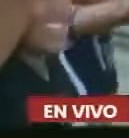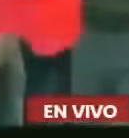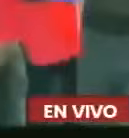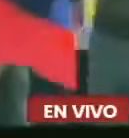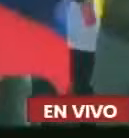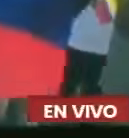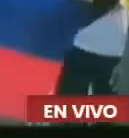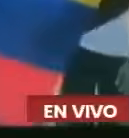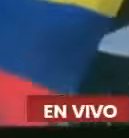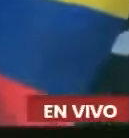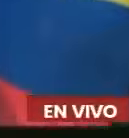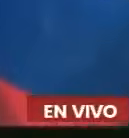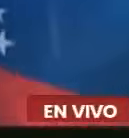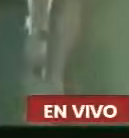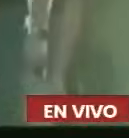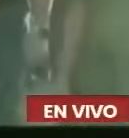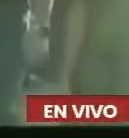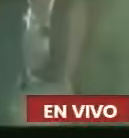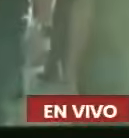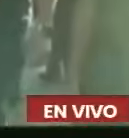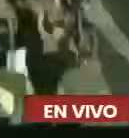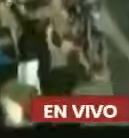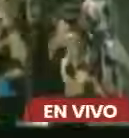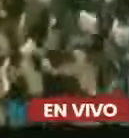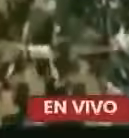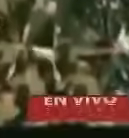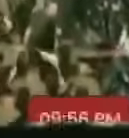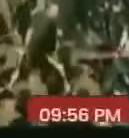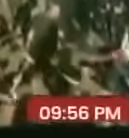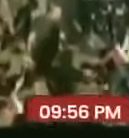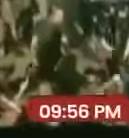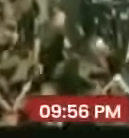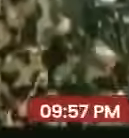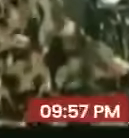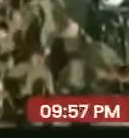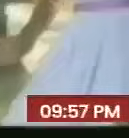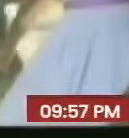soberanía y la unión nacional.